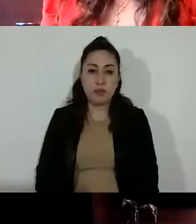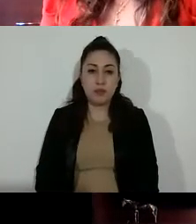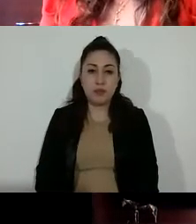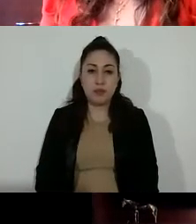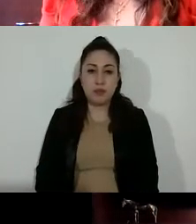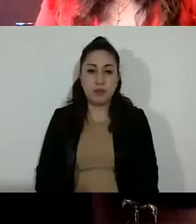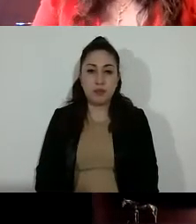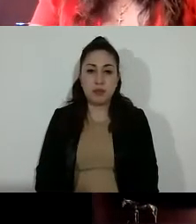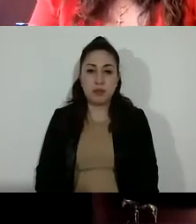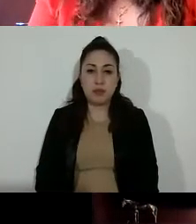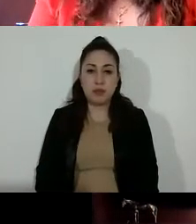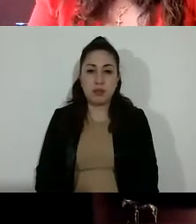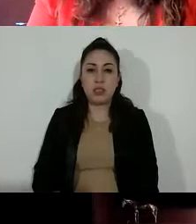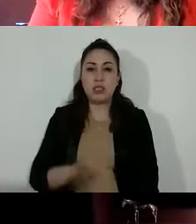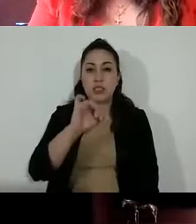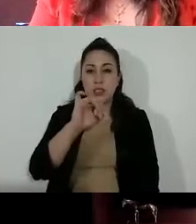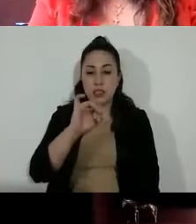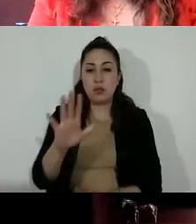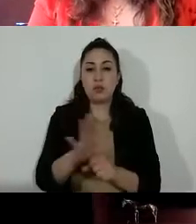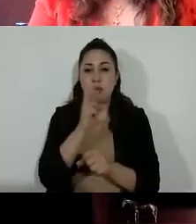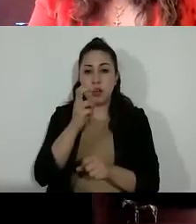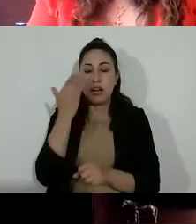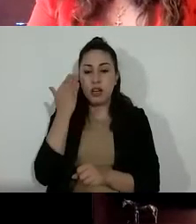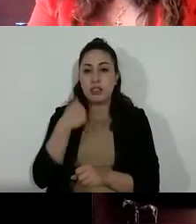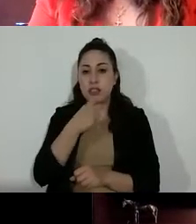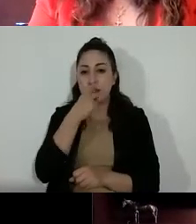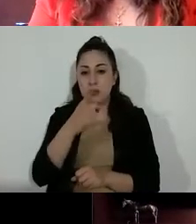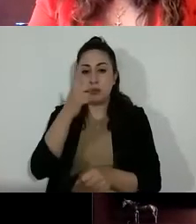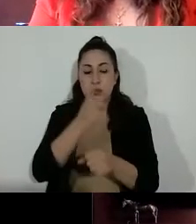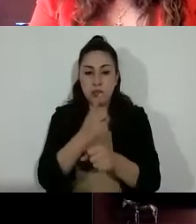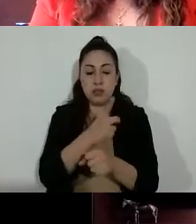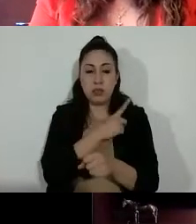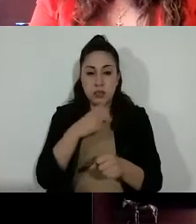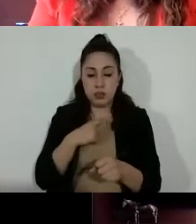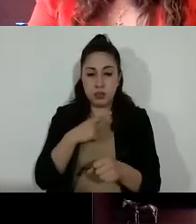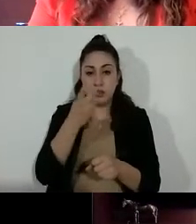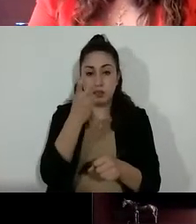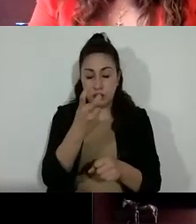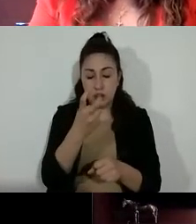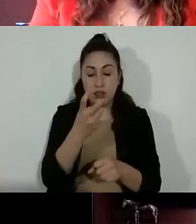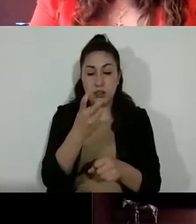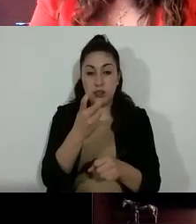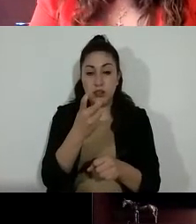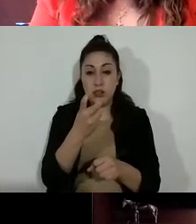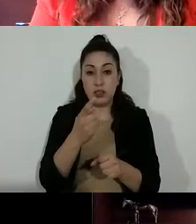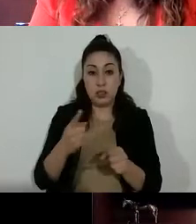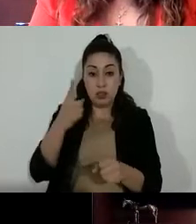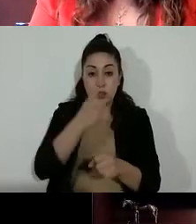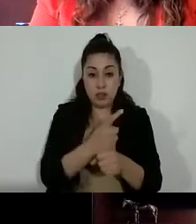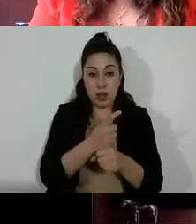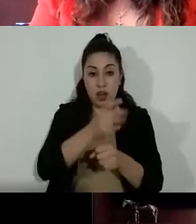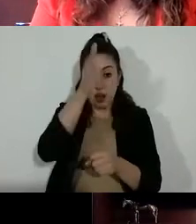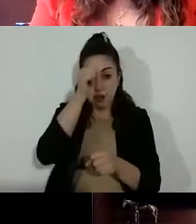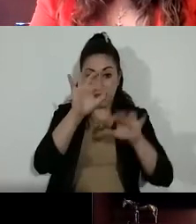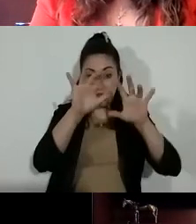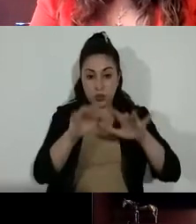Así es, diputado. Por eso decía yo que se vote en lo general el que circulamos inclusive con